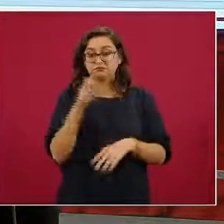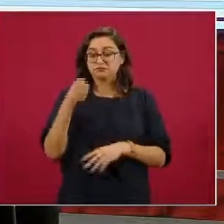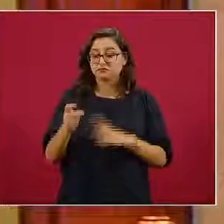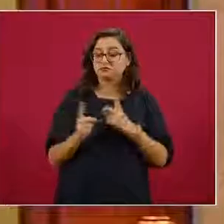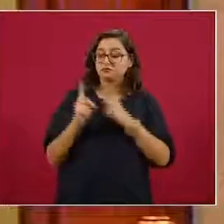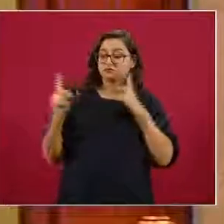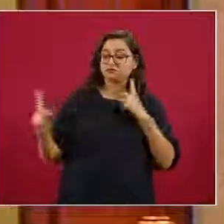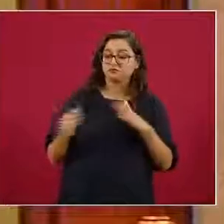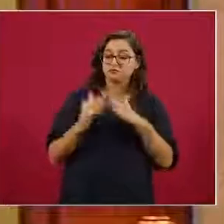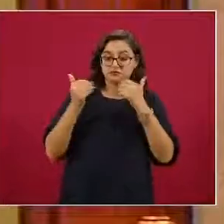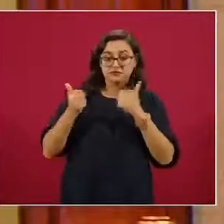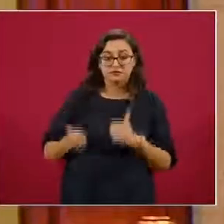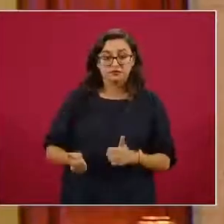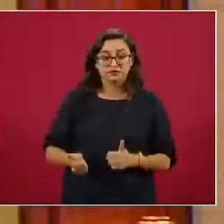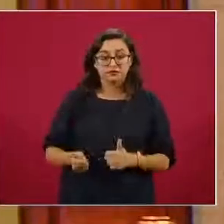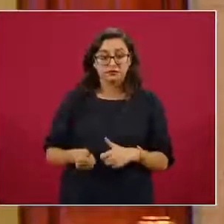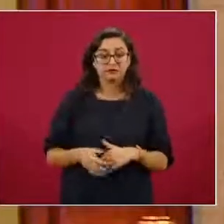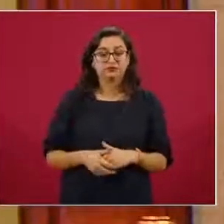Sana Distancia.